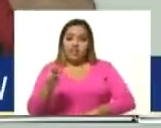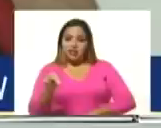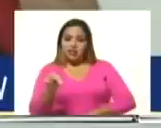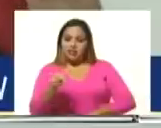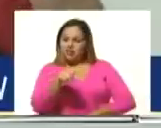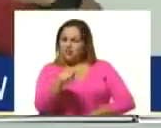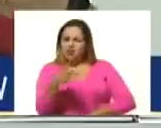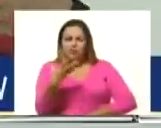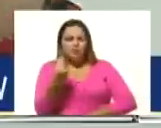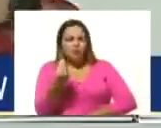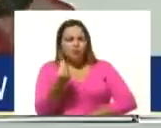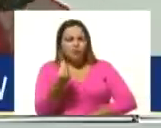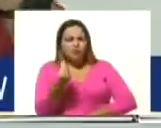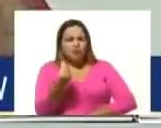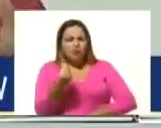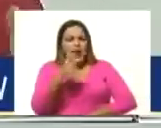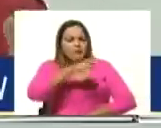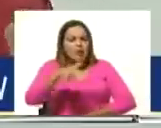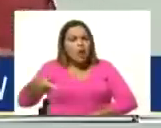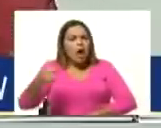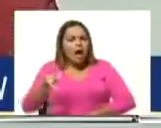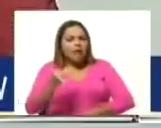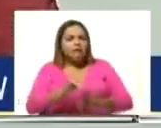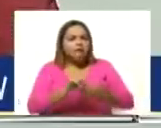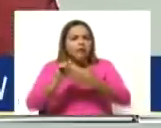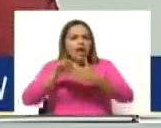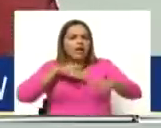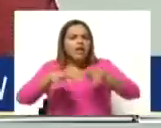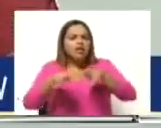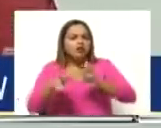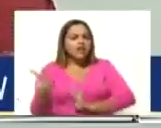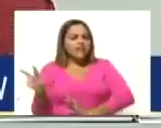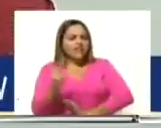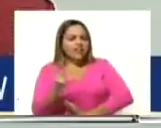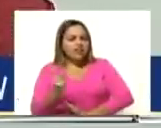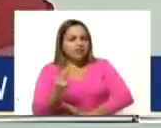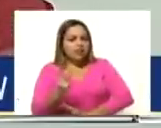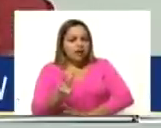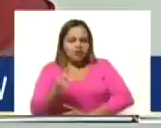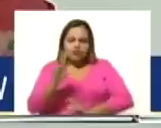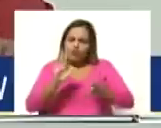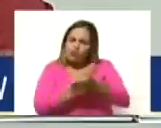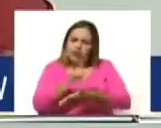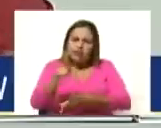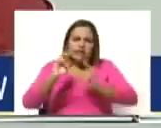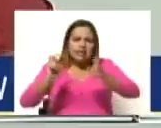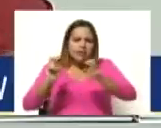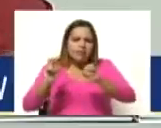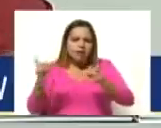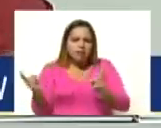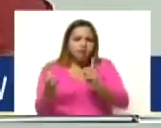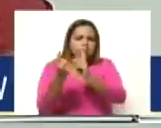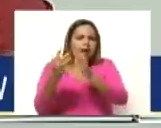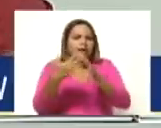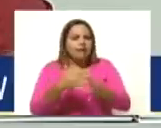Eso tiene mucho que ver por quienes han llevado las relaciones de Venezuela en ese sentido con Estados Unidos.